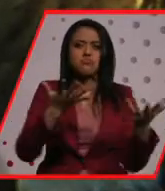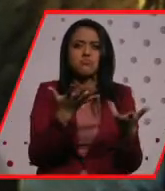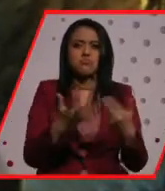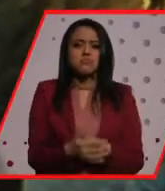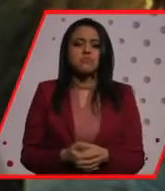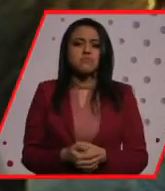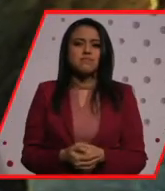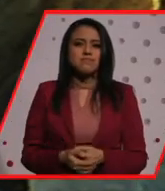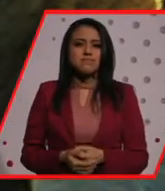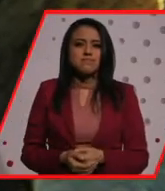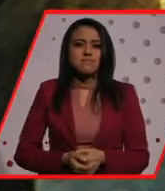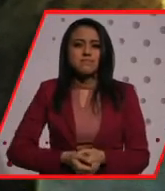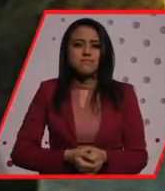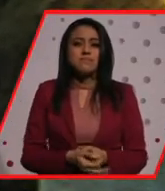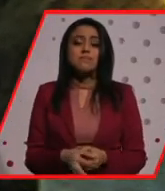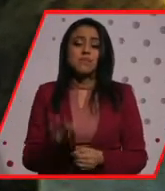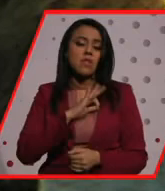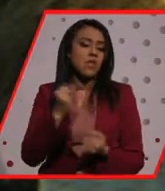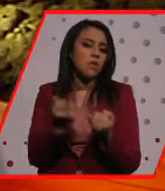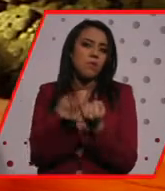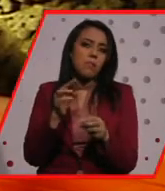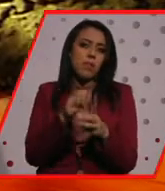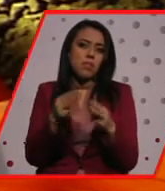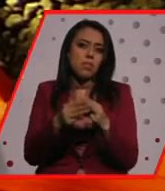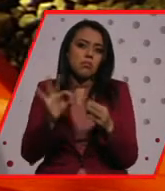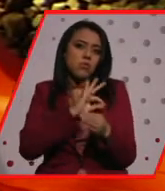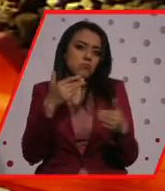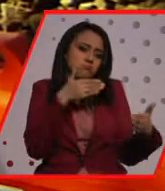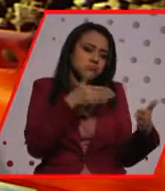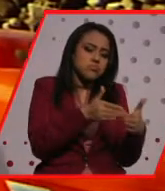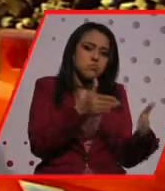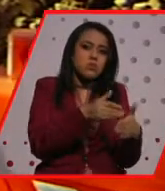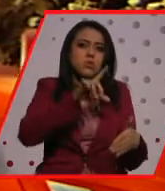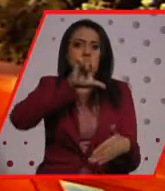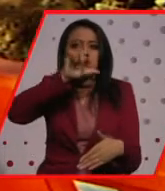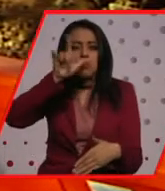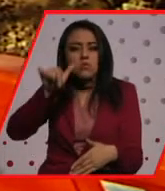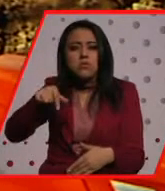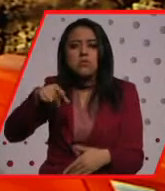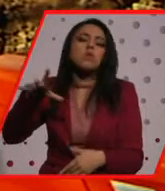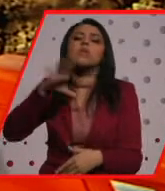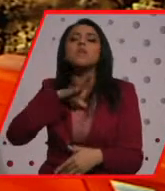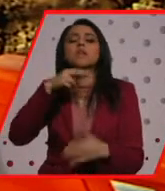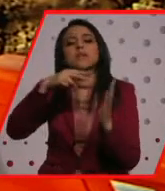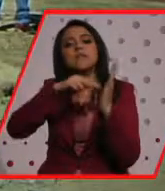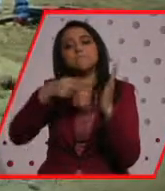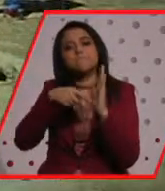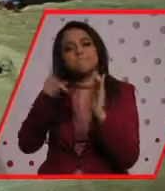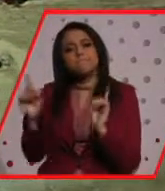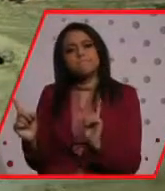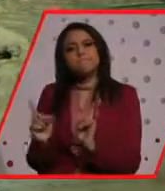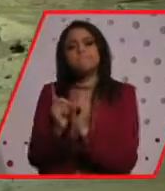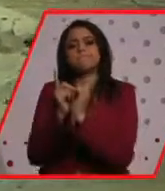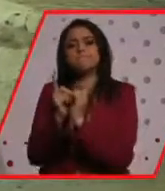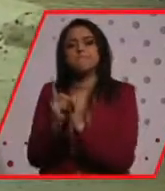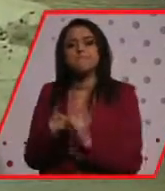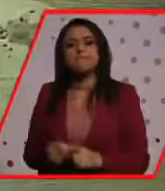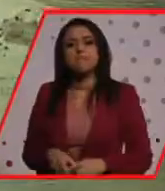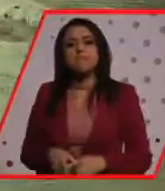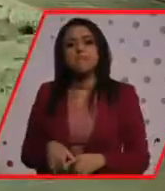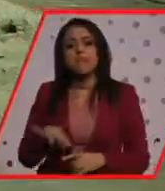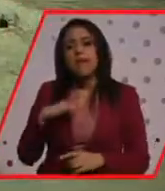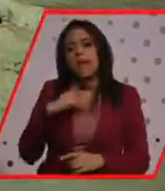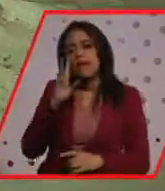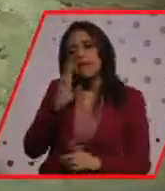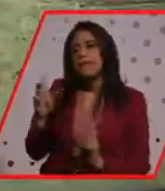señor de aquí nos facilitó también herramienta para poderlo tapar. Ya posteriormente el ingeniero se acercó, ahí sí ya nos dio la